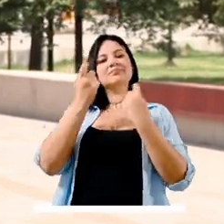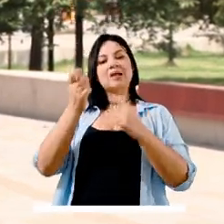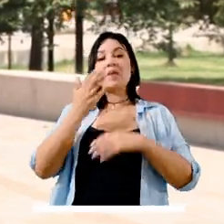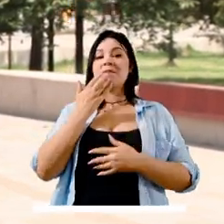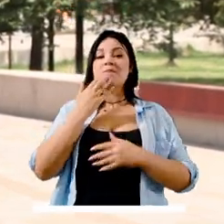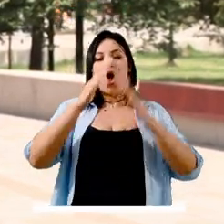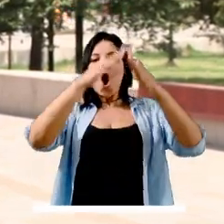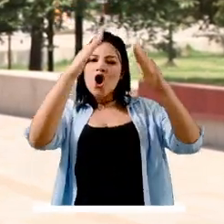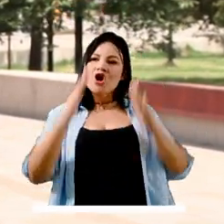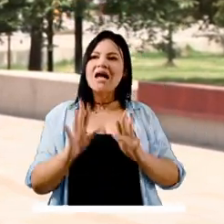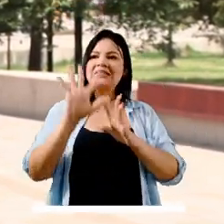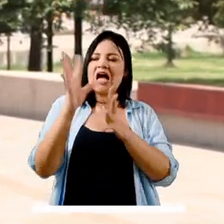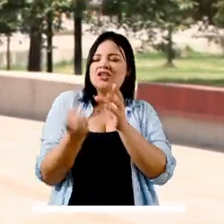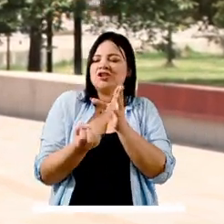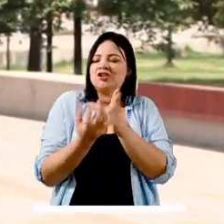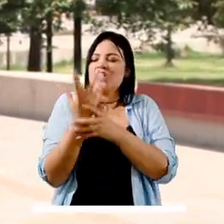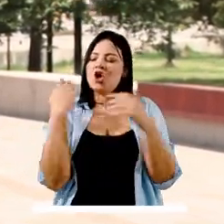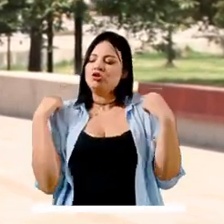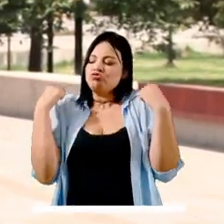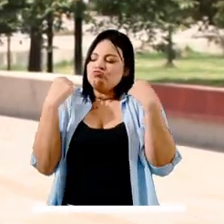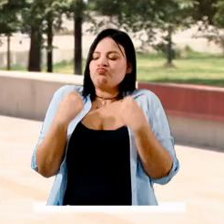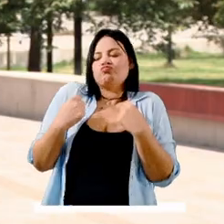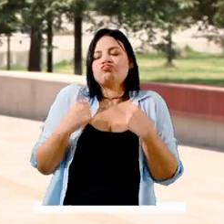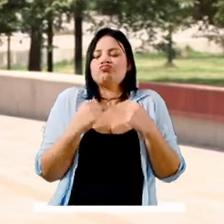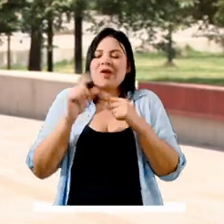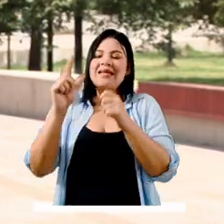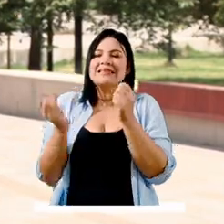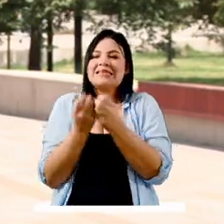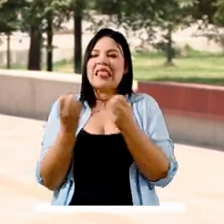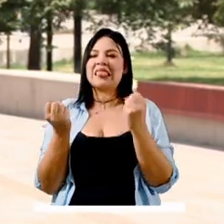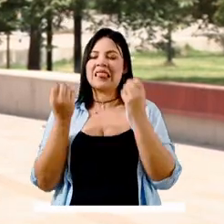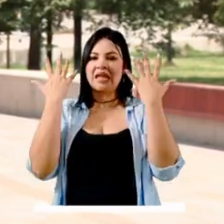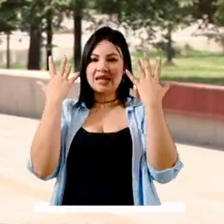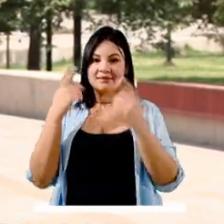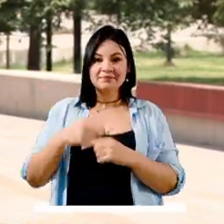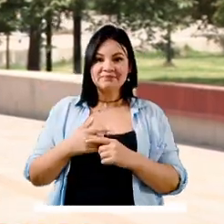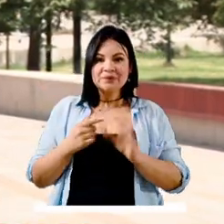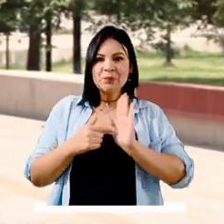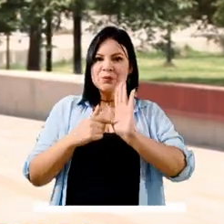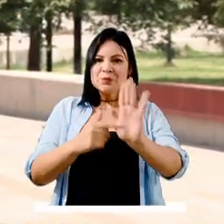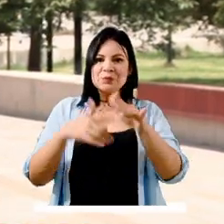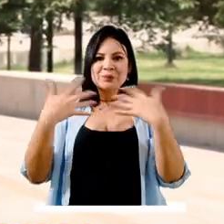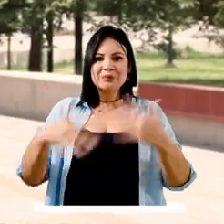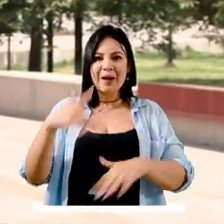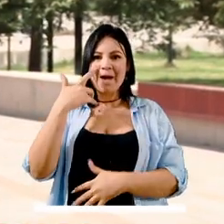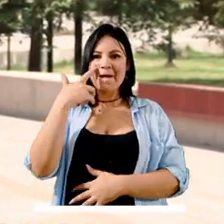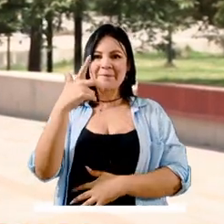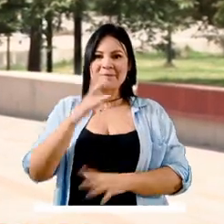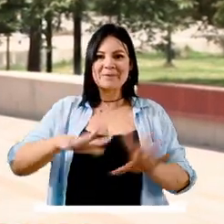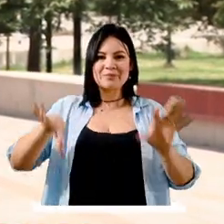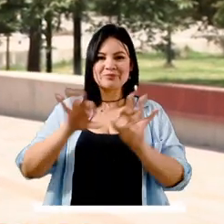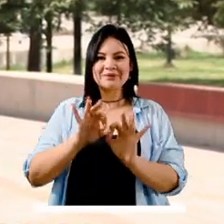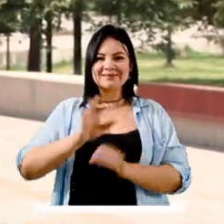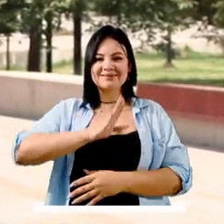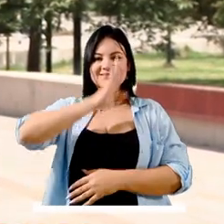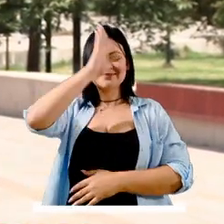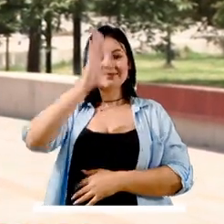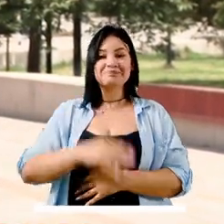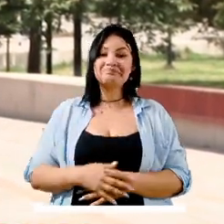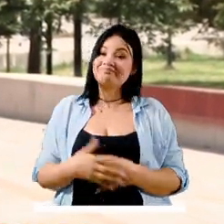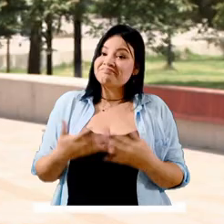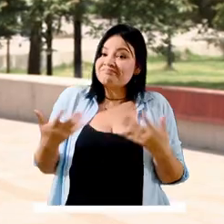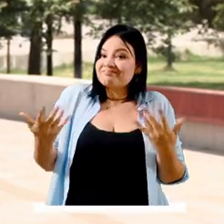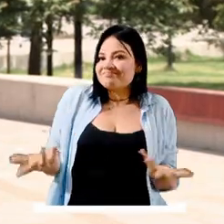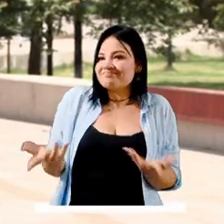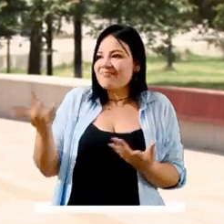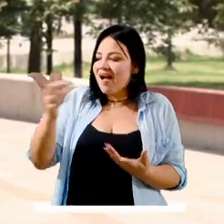pensado, como la Casa Silletera de Santa Elena, la identificación de los silleteros como un atractivo especial de ciudad tradicional y, por